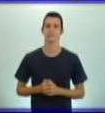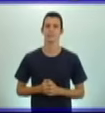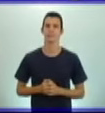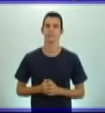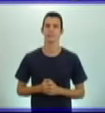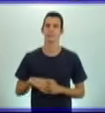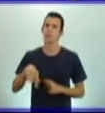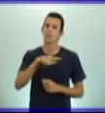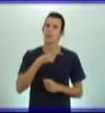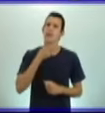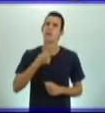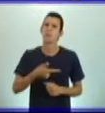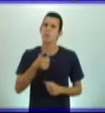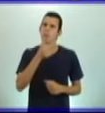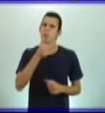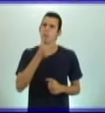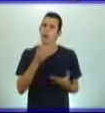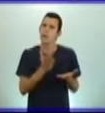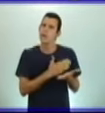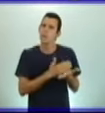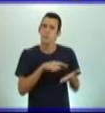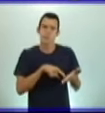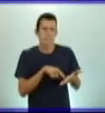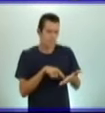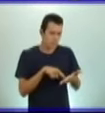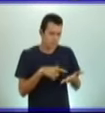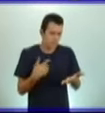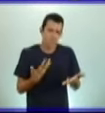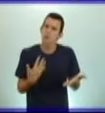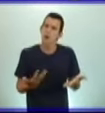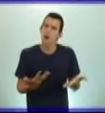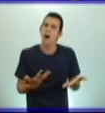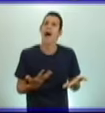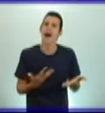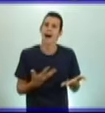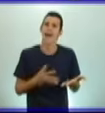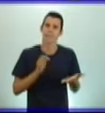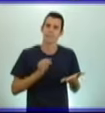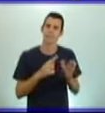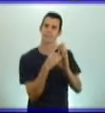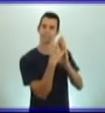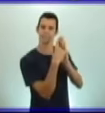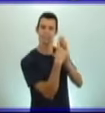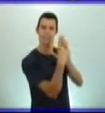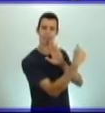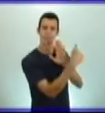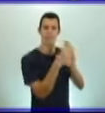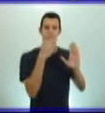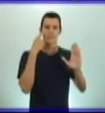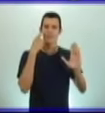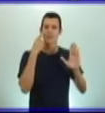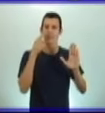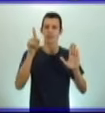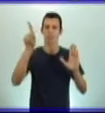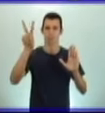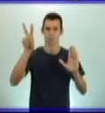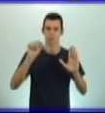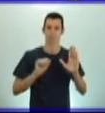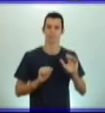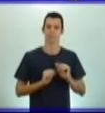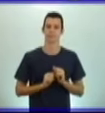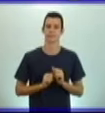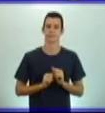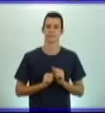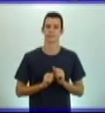amplio. Observen que en el libro de texto, ahí marcamos el epígrafe, las definiciones fundamentales que